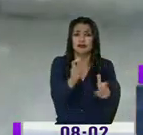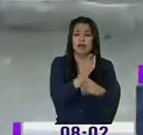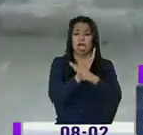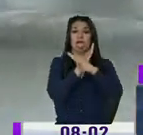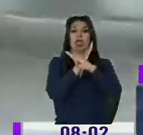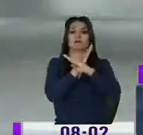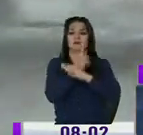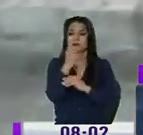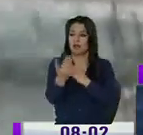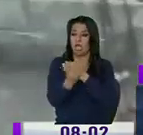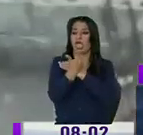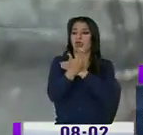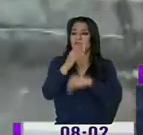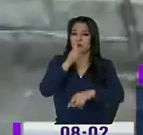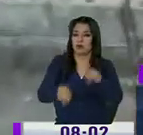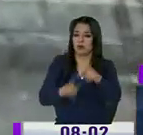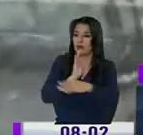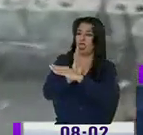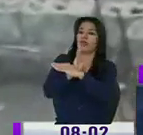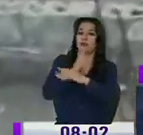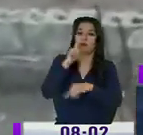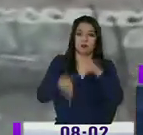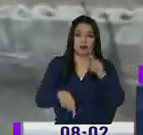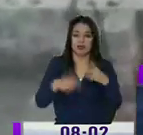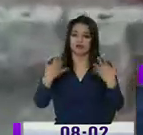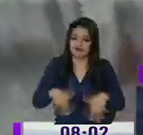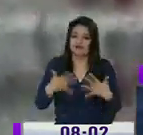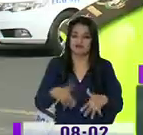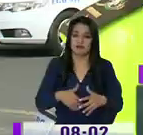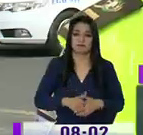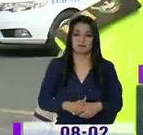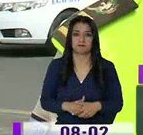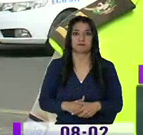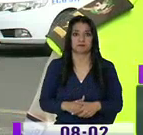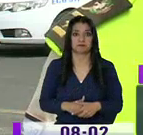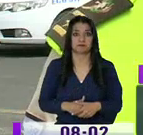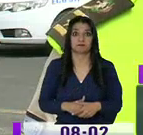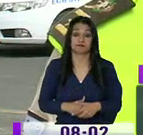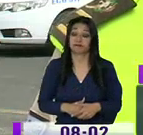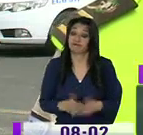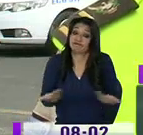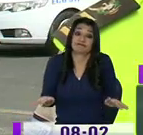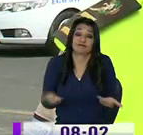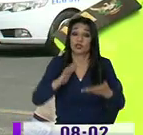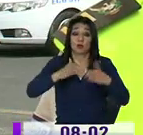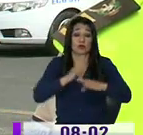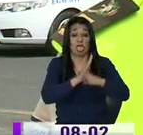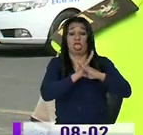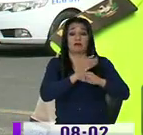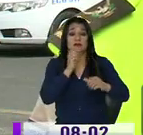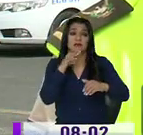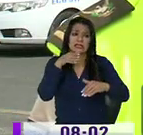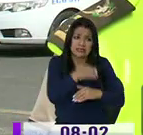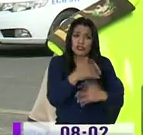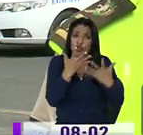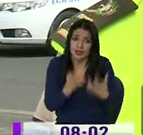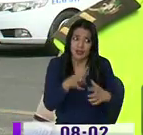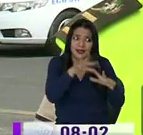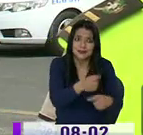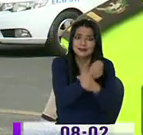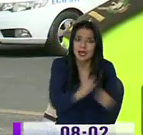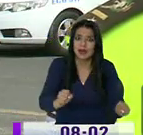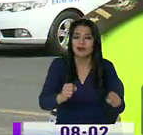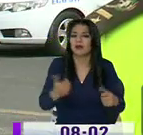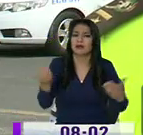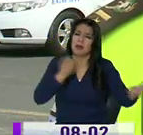primera instancia no permitieron su ingreso e intervención. Recibieron la negativa de la comunidad, no nos dejaron ingresar,